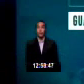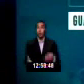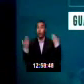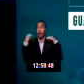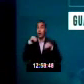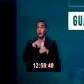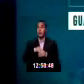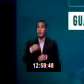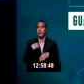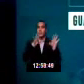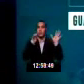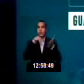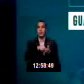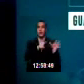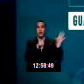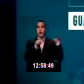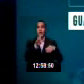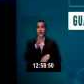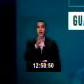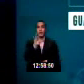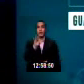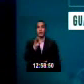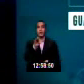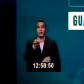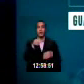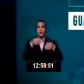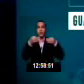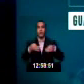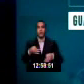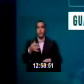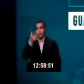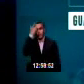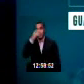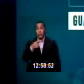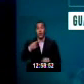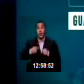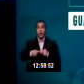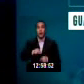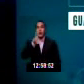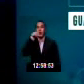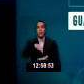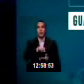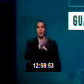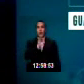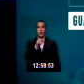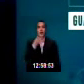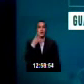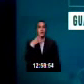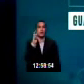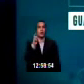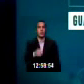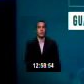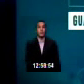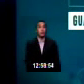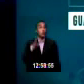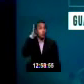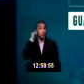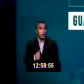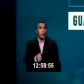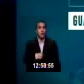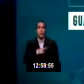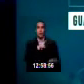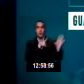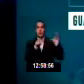En Guayaquil existen 9.600 casos confirmados con el virus. En Quito, 3.516. Cuenca